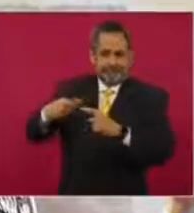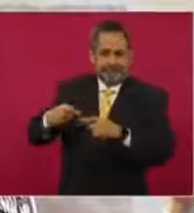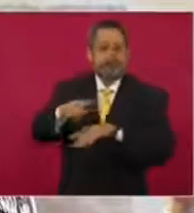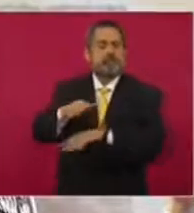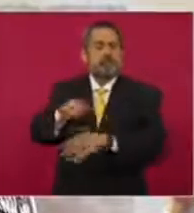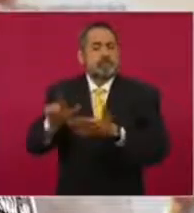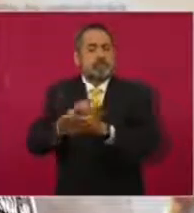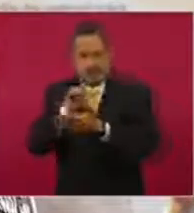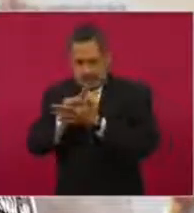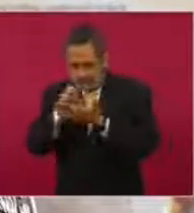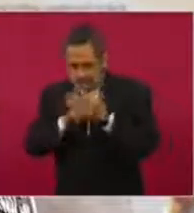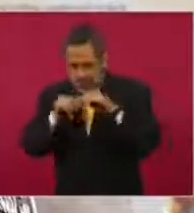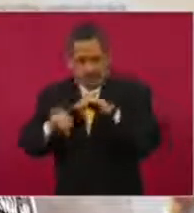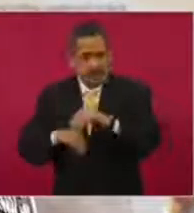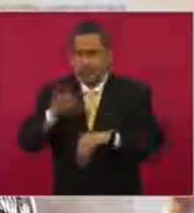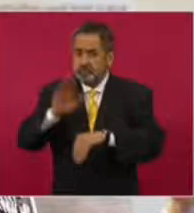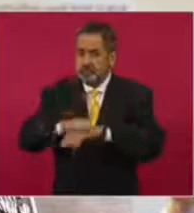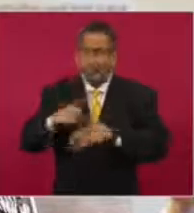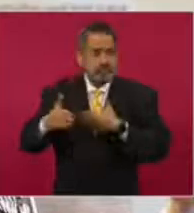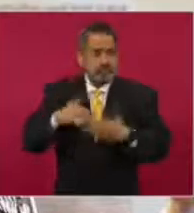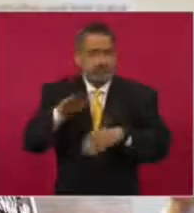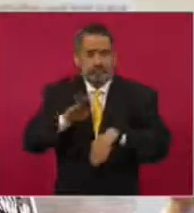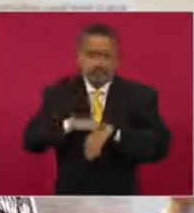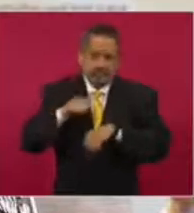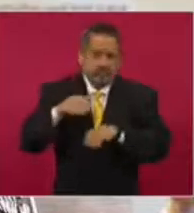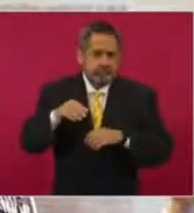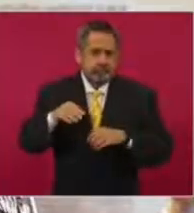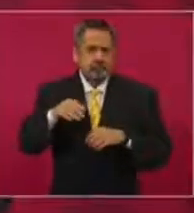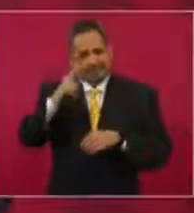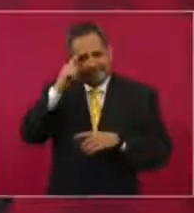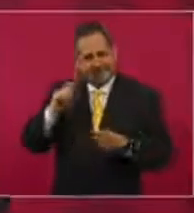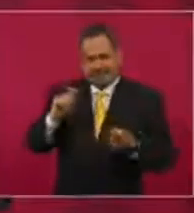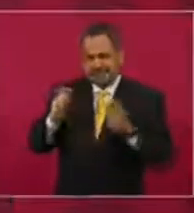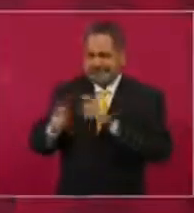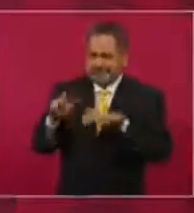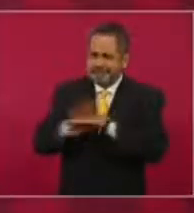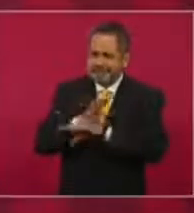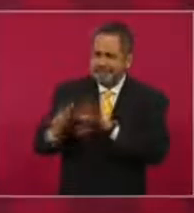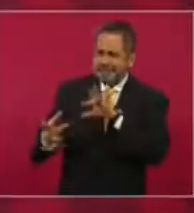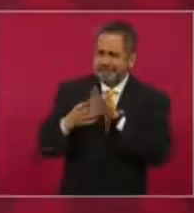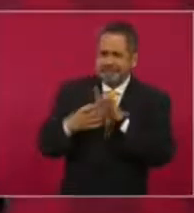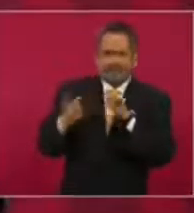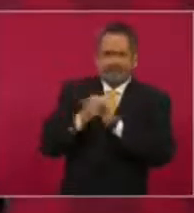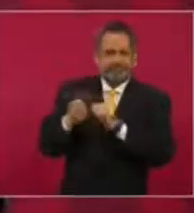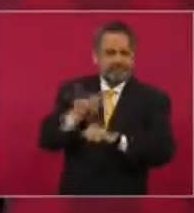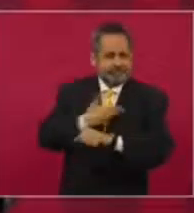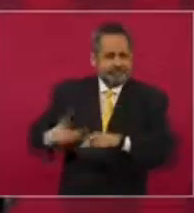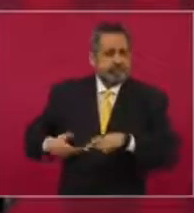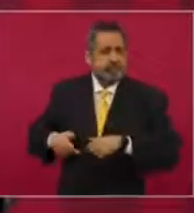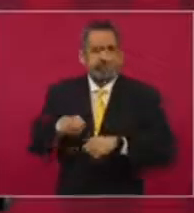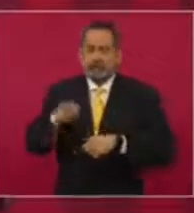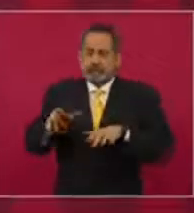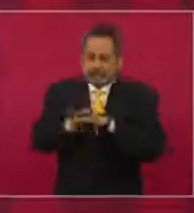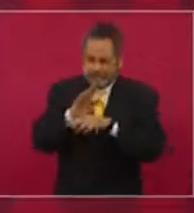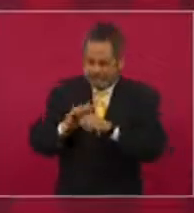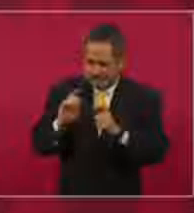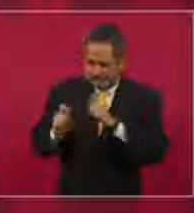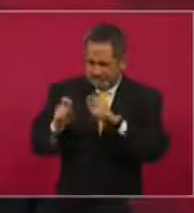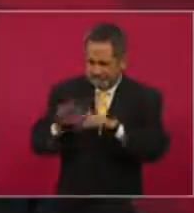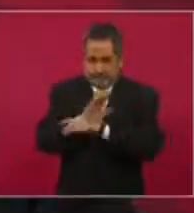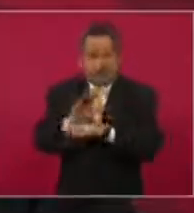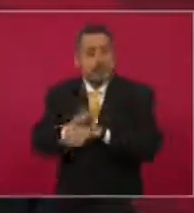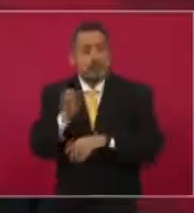se iba a la vanguardia acompañando el movimiento transformador del presidente se hicieron algunas reformas como